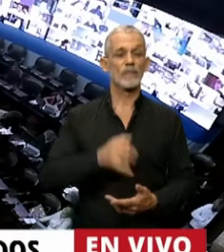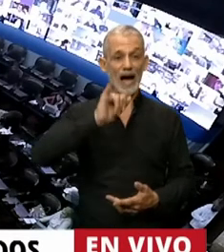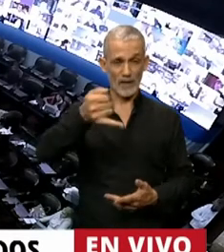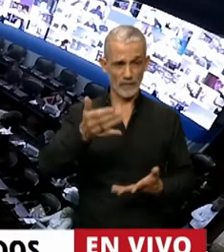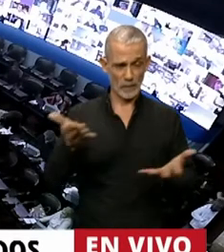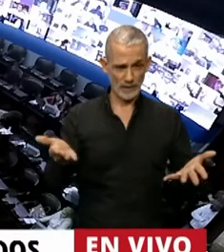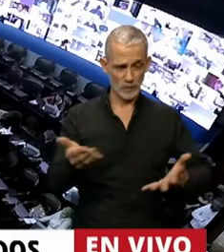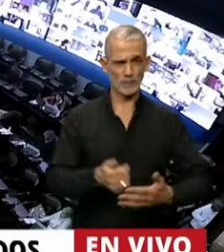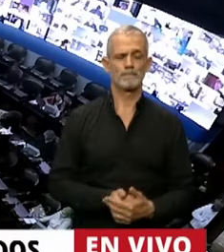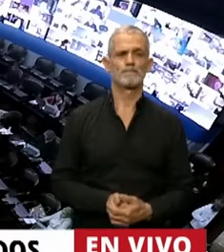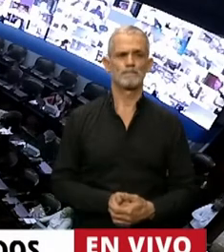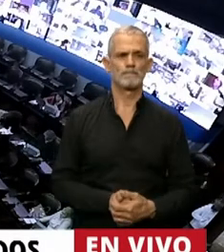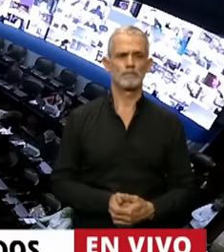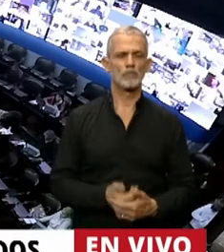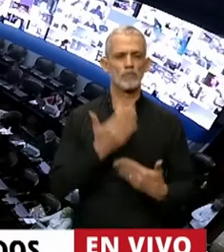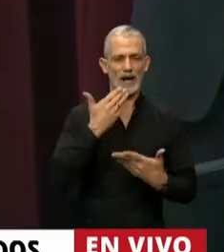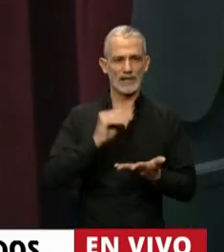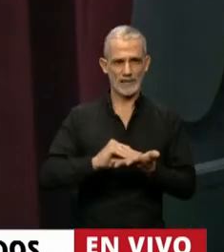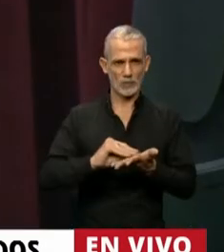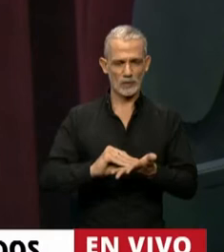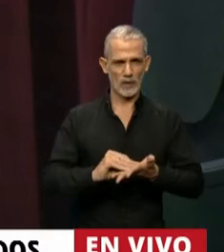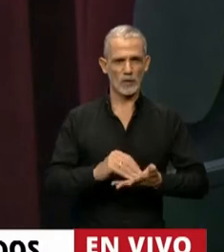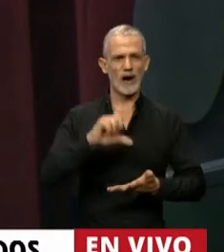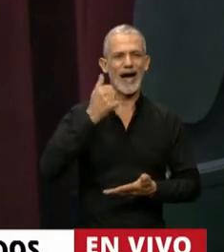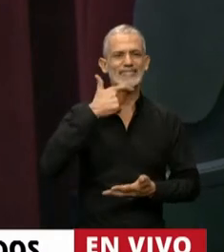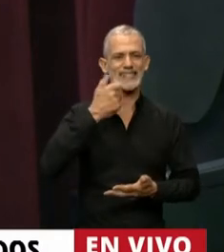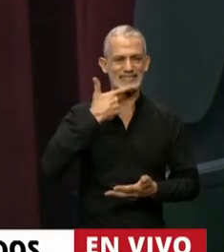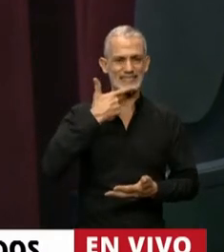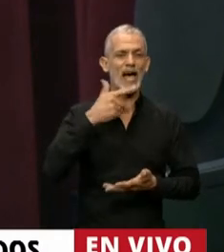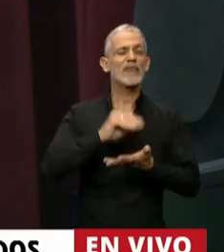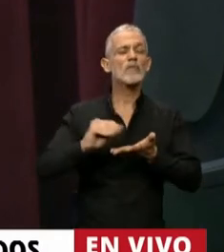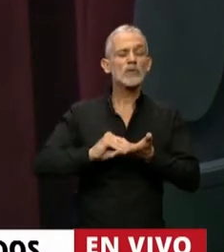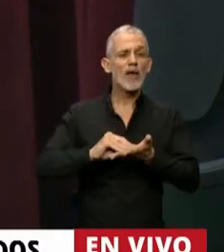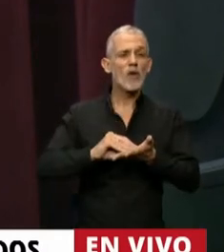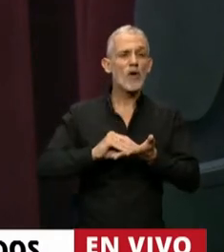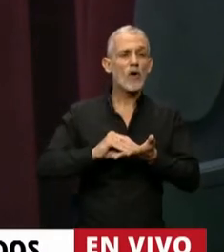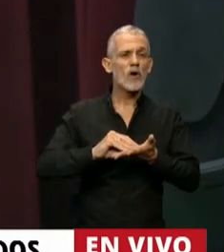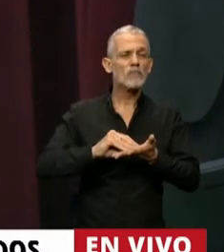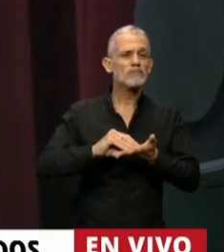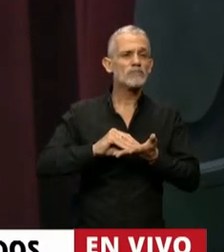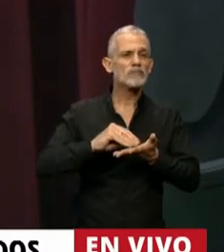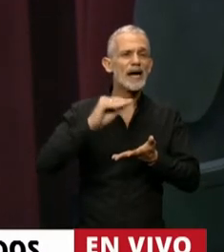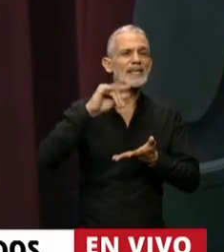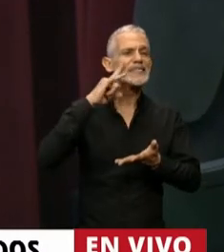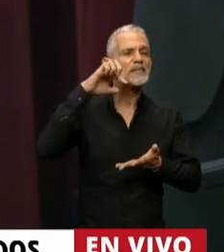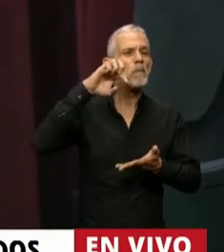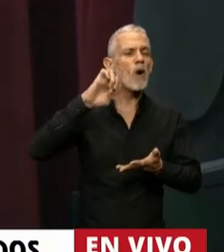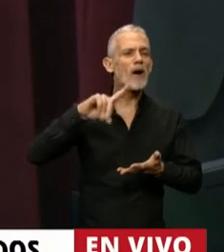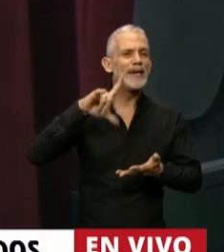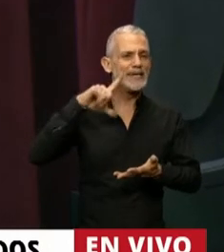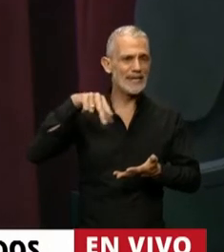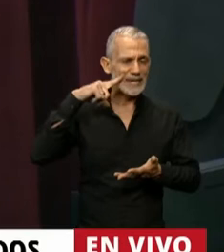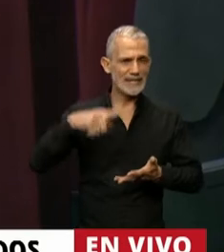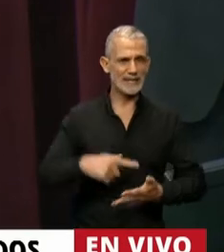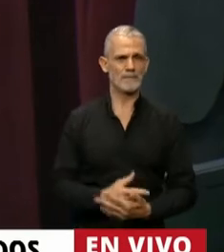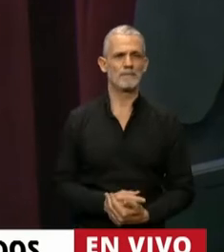Afirmativo, señor presidente. Gracias, diputado Casas. Diputado Gerardo Cipollini, el sentido de